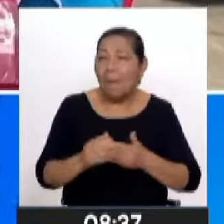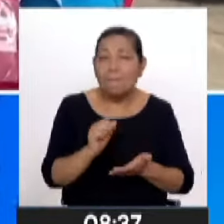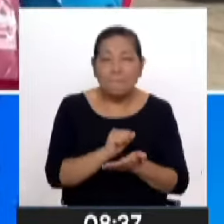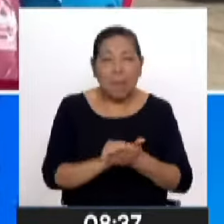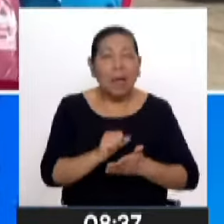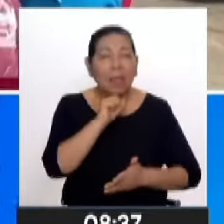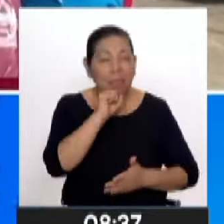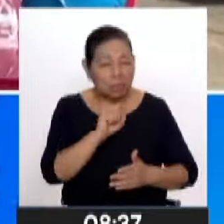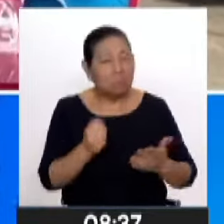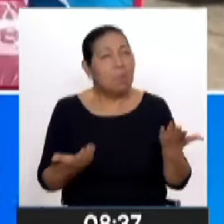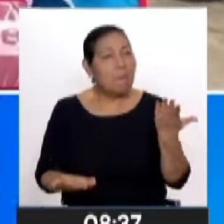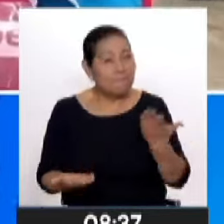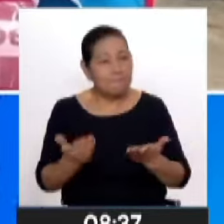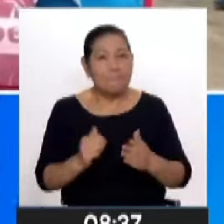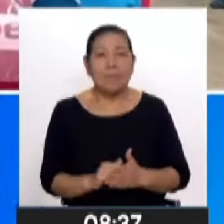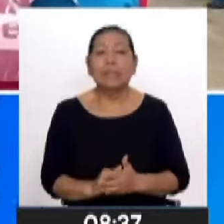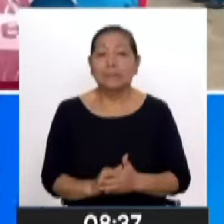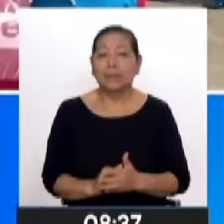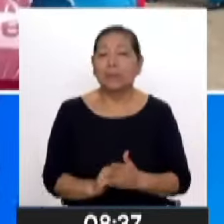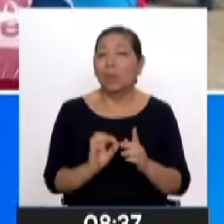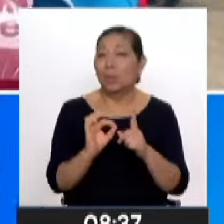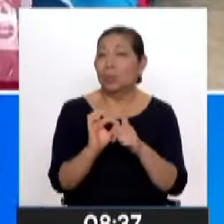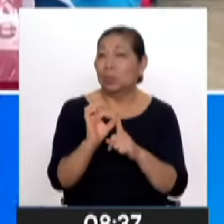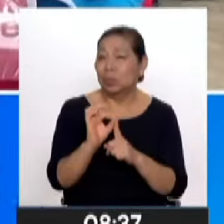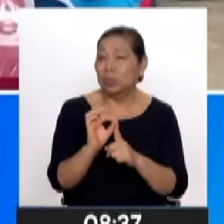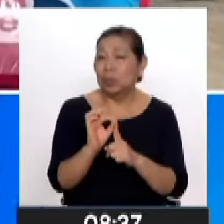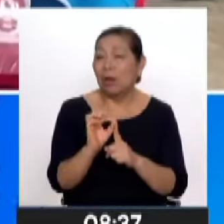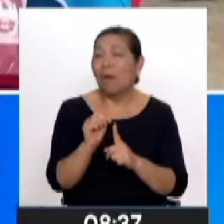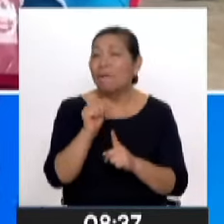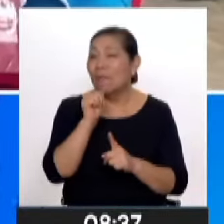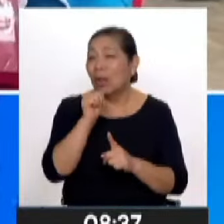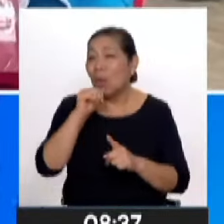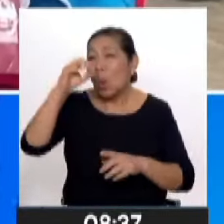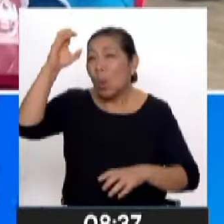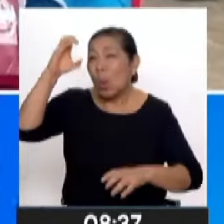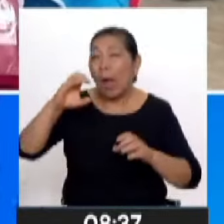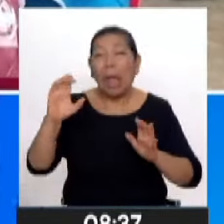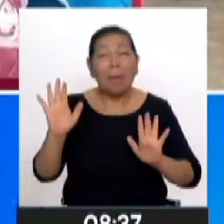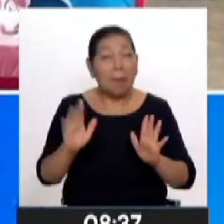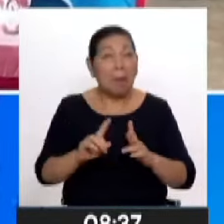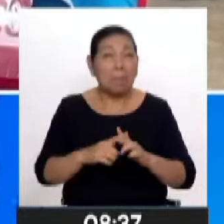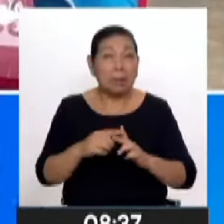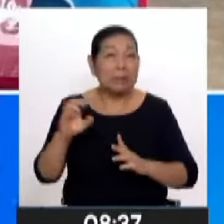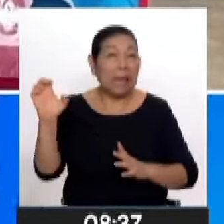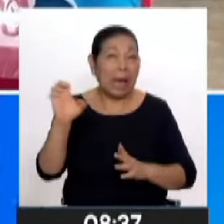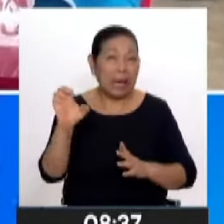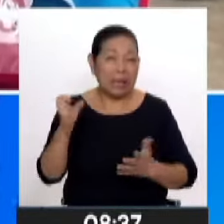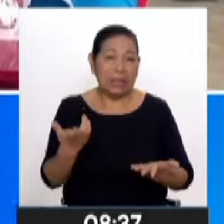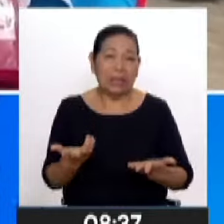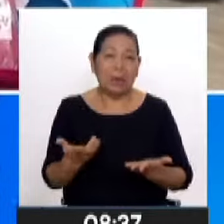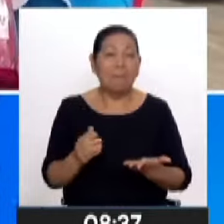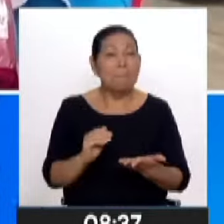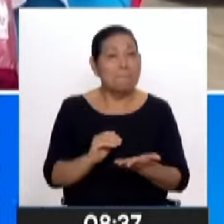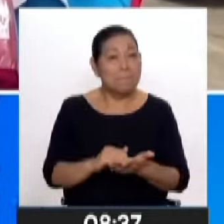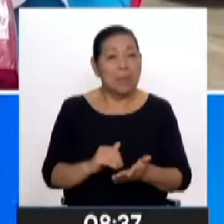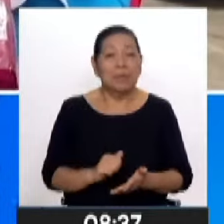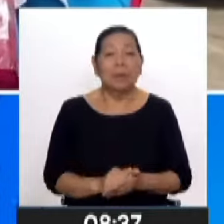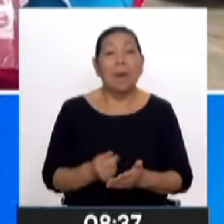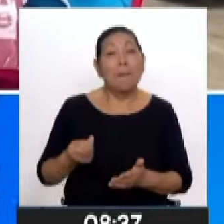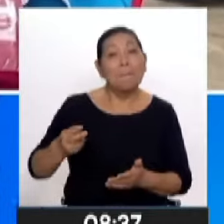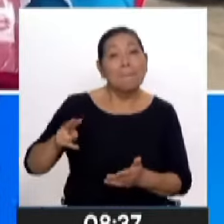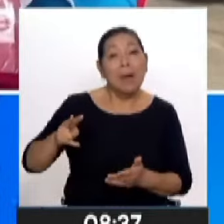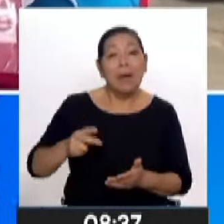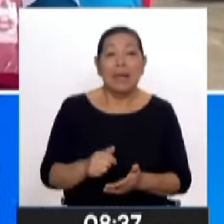diciembre aproximadamente las altas temperaturas y la escasez de lluvia. A partir de enero empezaría el fenómeno de la Niña, que es